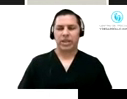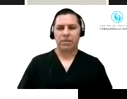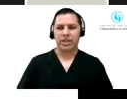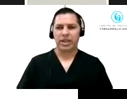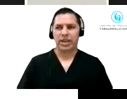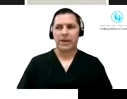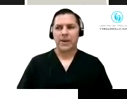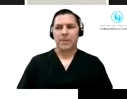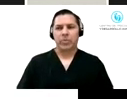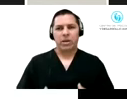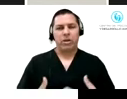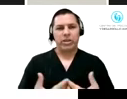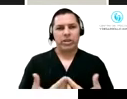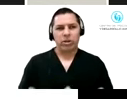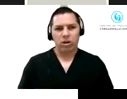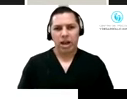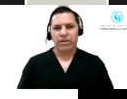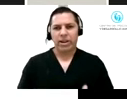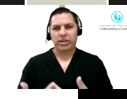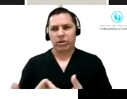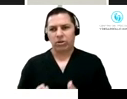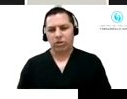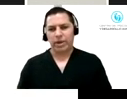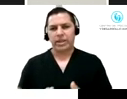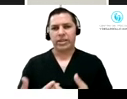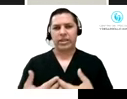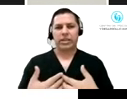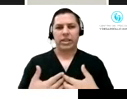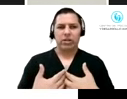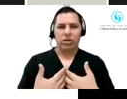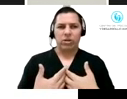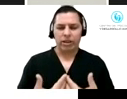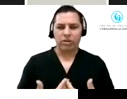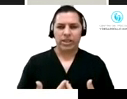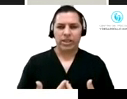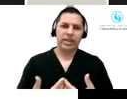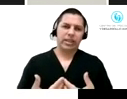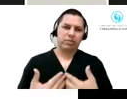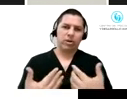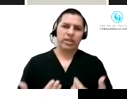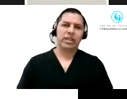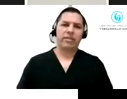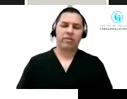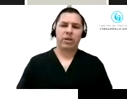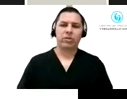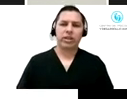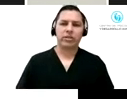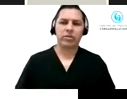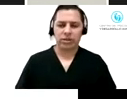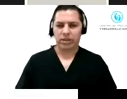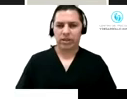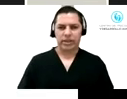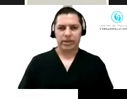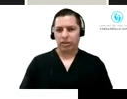de manera patriarcal, pero a veces cuando lo hablas, cuando lo conversas, cuando hablas de lo que sientes, puedes ir transformando